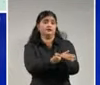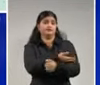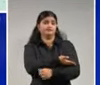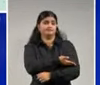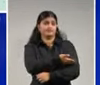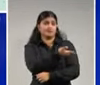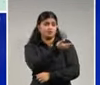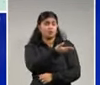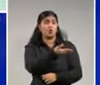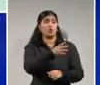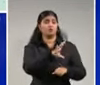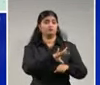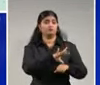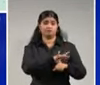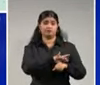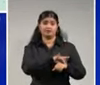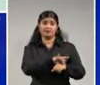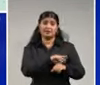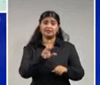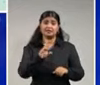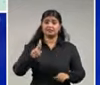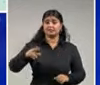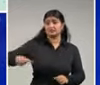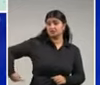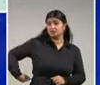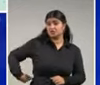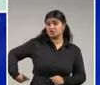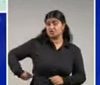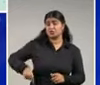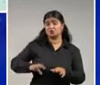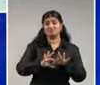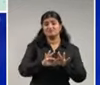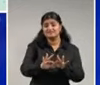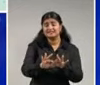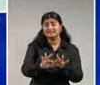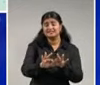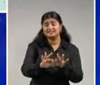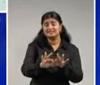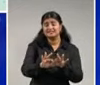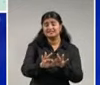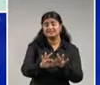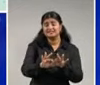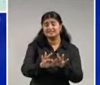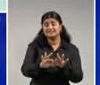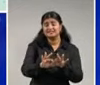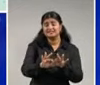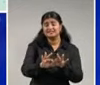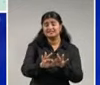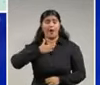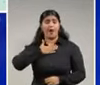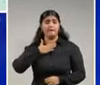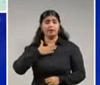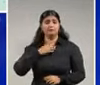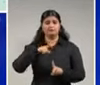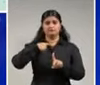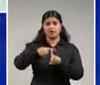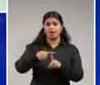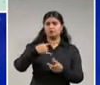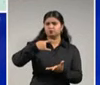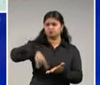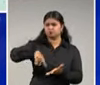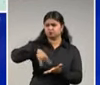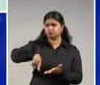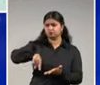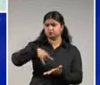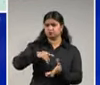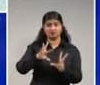enfermedad renal crónica, enfermedad de mucho riesgo, asma y además obesidad. Ahí tienen ustedes